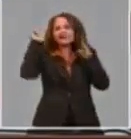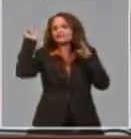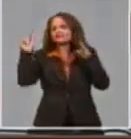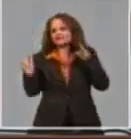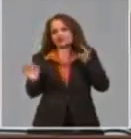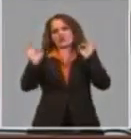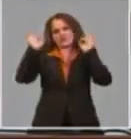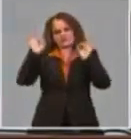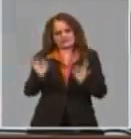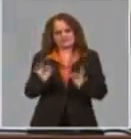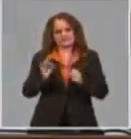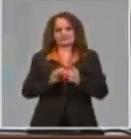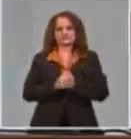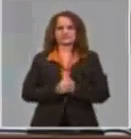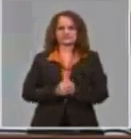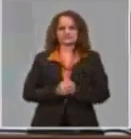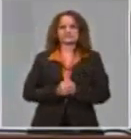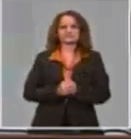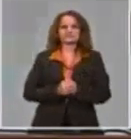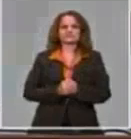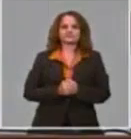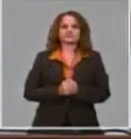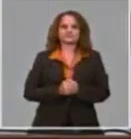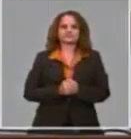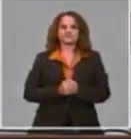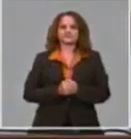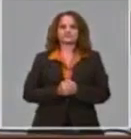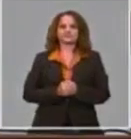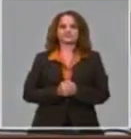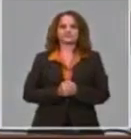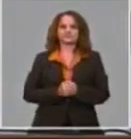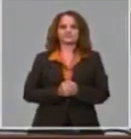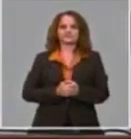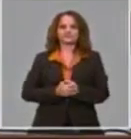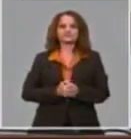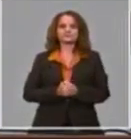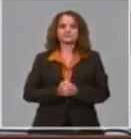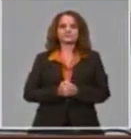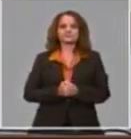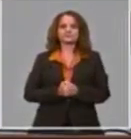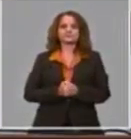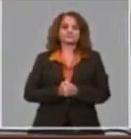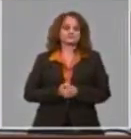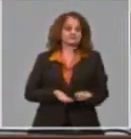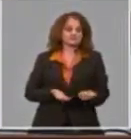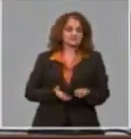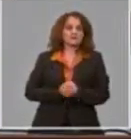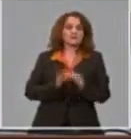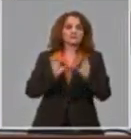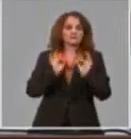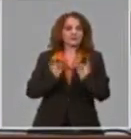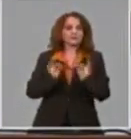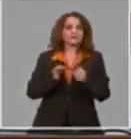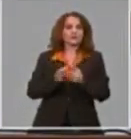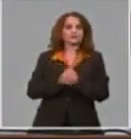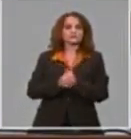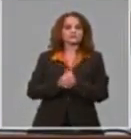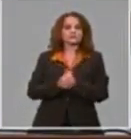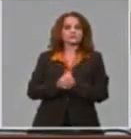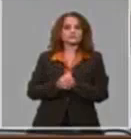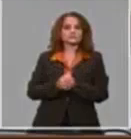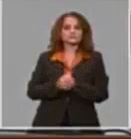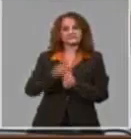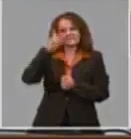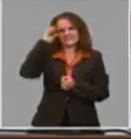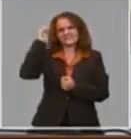combatir la impunidad ante la ocurrencia de actividad económica ilícita. Y la vida nos ha dicho que ser